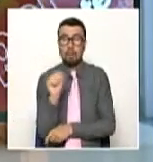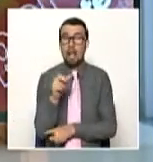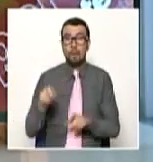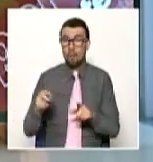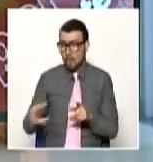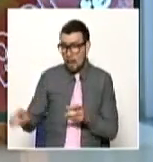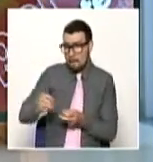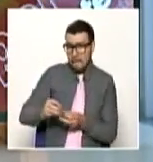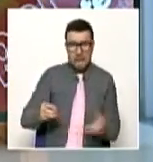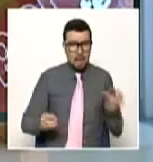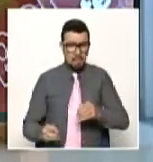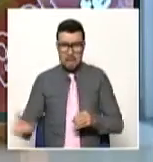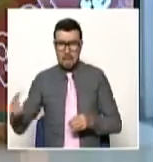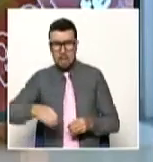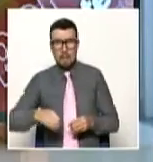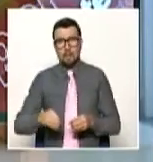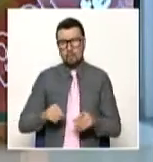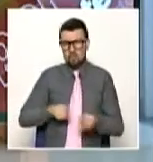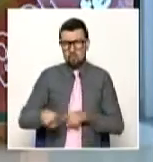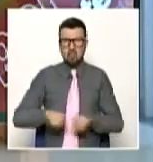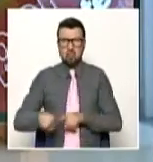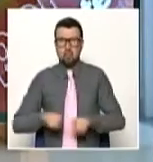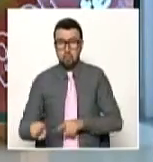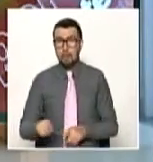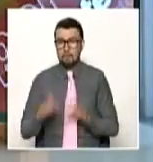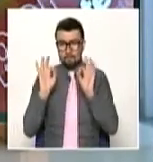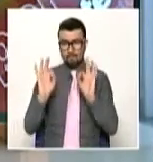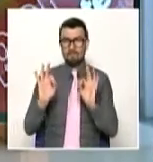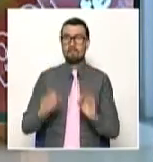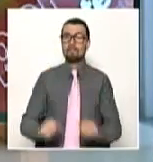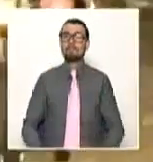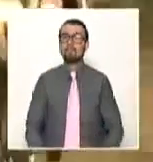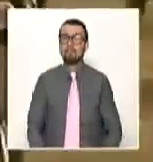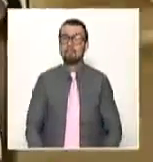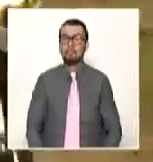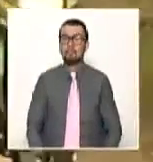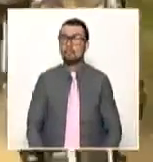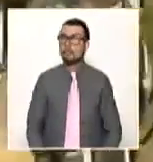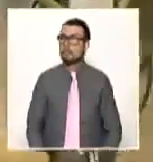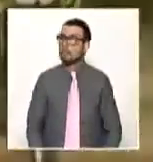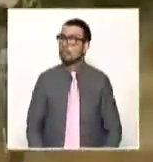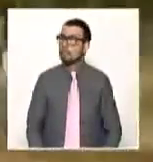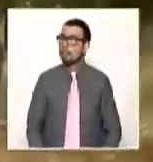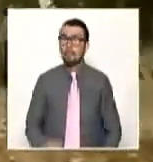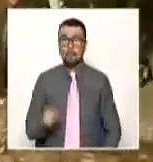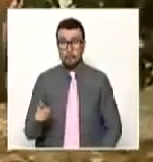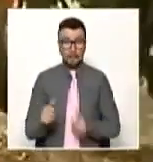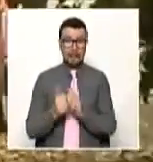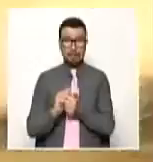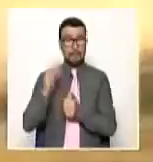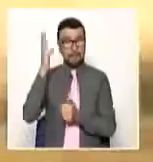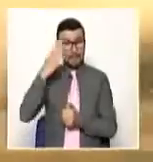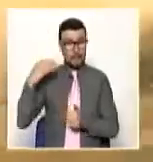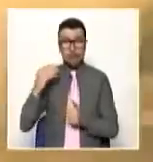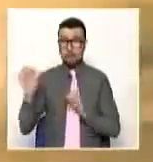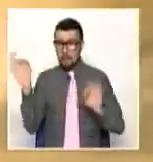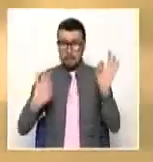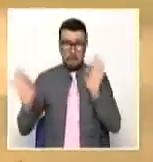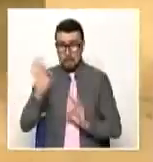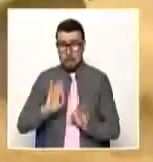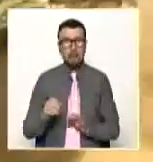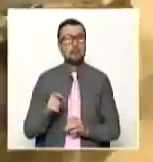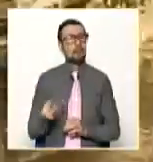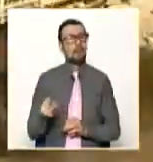adaptados para que obviamente estén en esta competencia con todas las garantías. El departamento del Quindío se prepara a realizar el